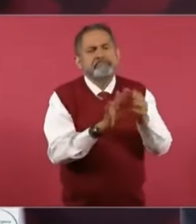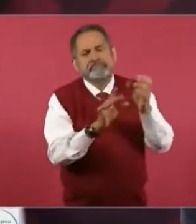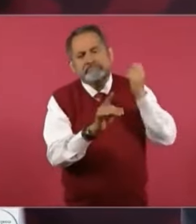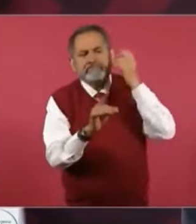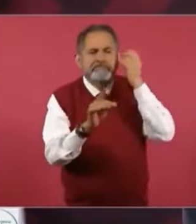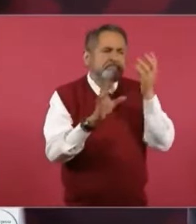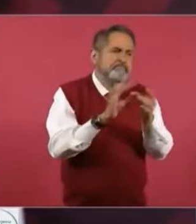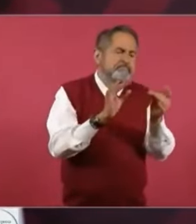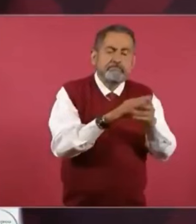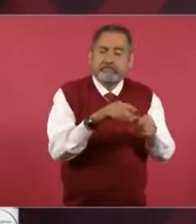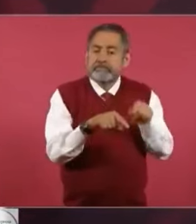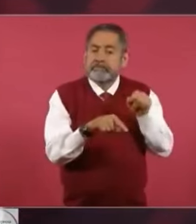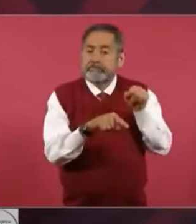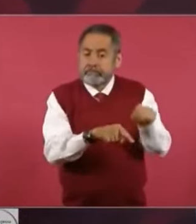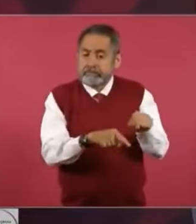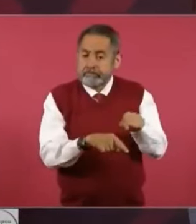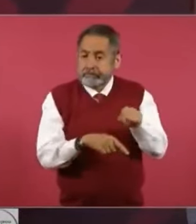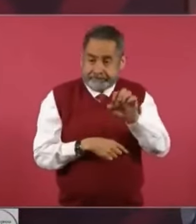y él